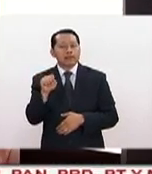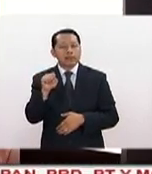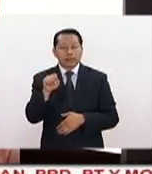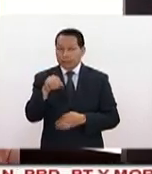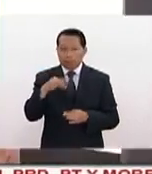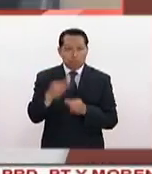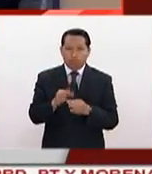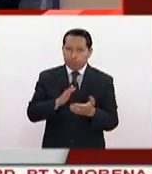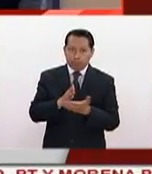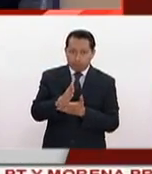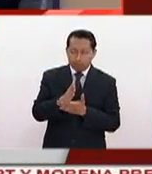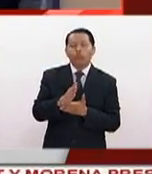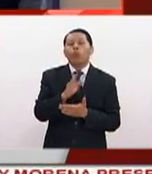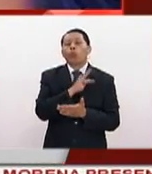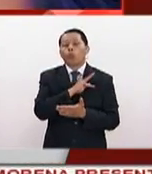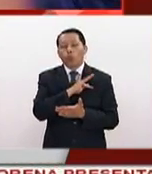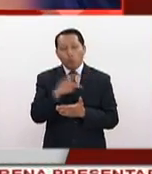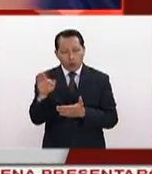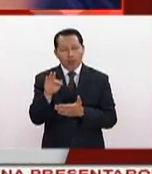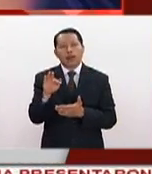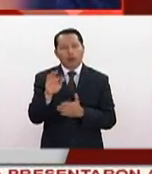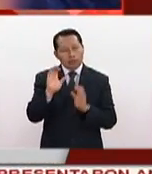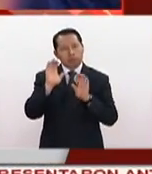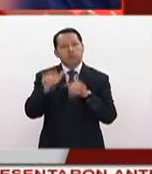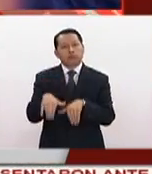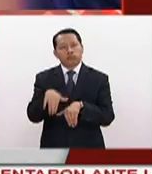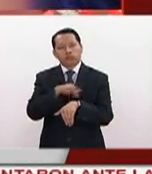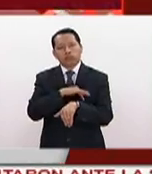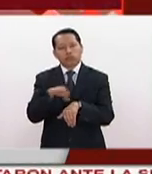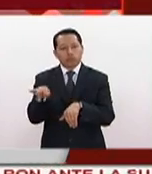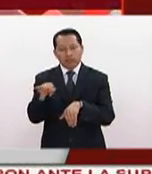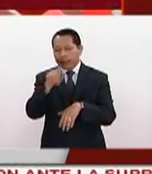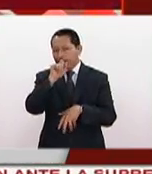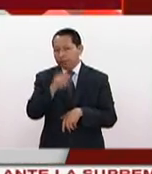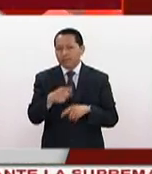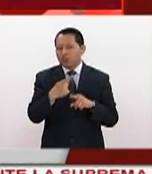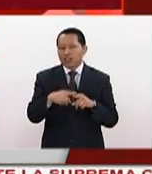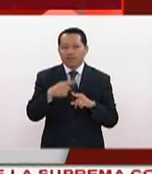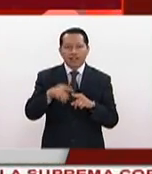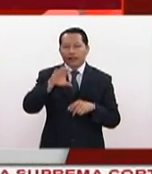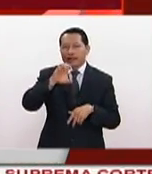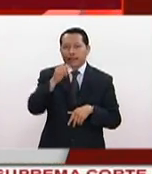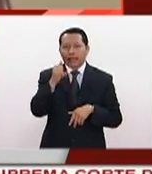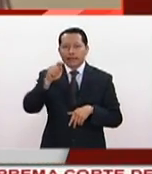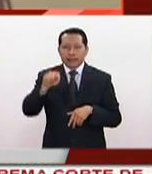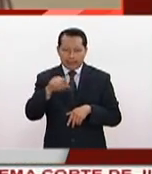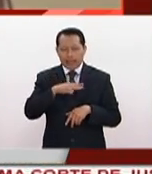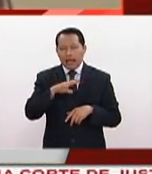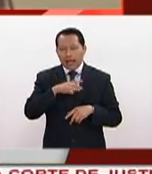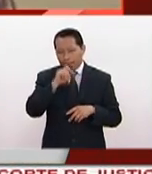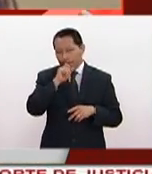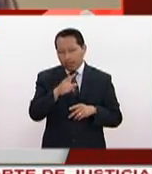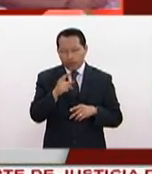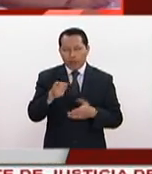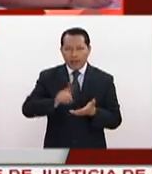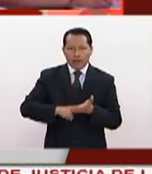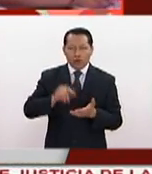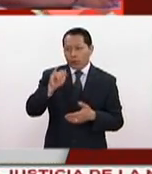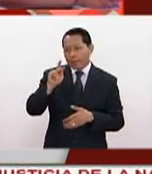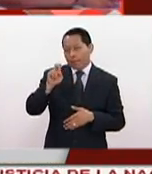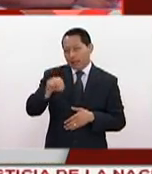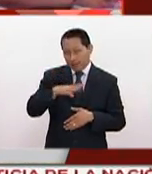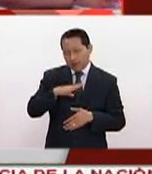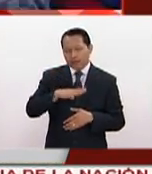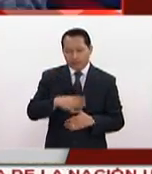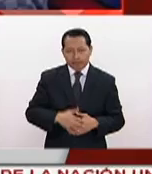acreditarlo. Y así son ubicados en los diferentes CECITs de nuestro Instituto Politécnico